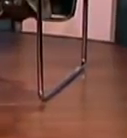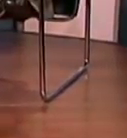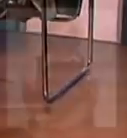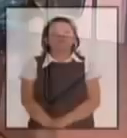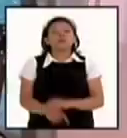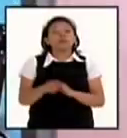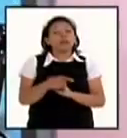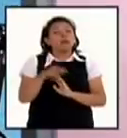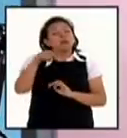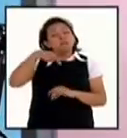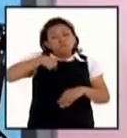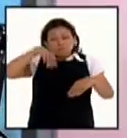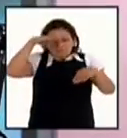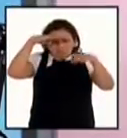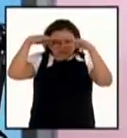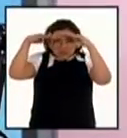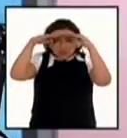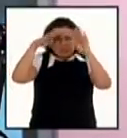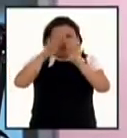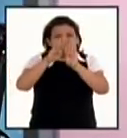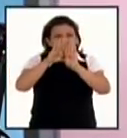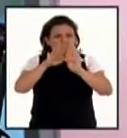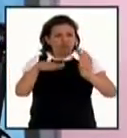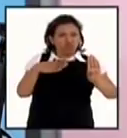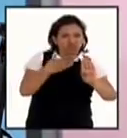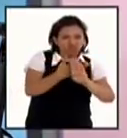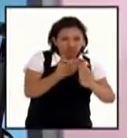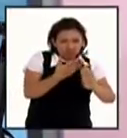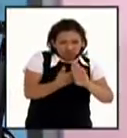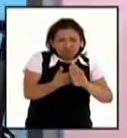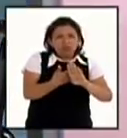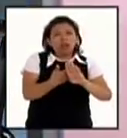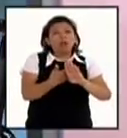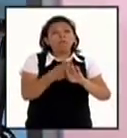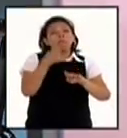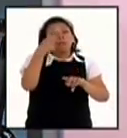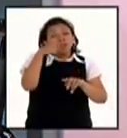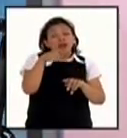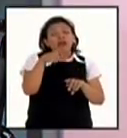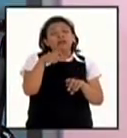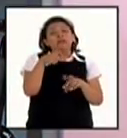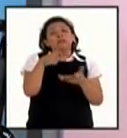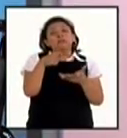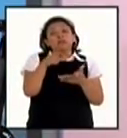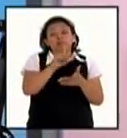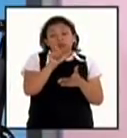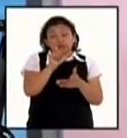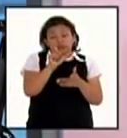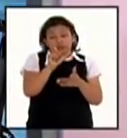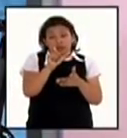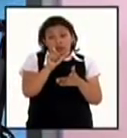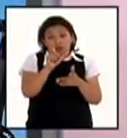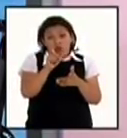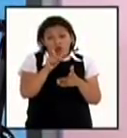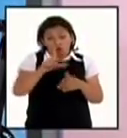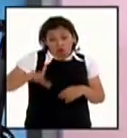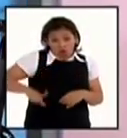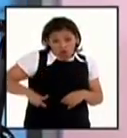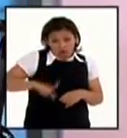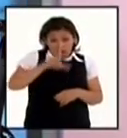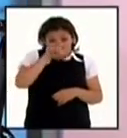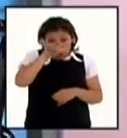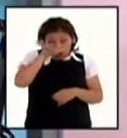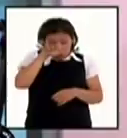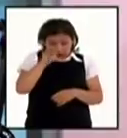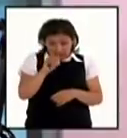Sobre lo que puede considerarse amenazas a la terminación del Estado laico, fundamental en nuestra